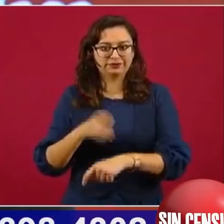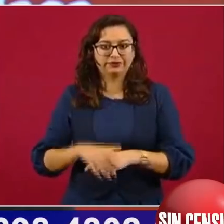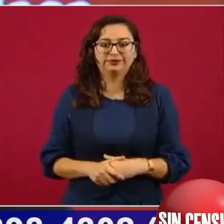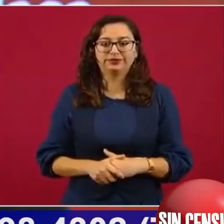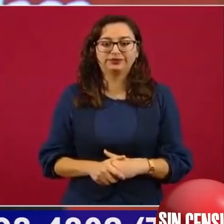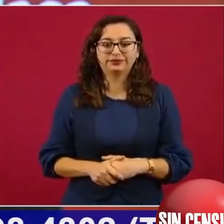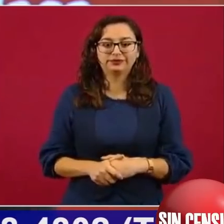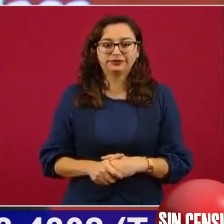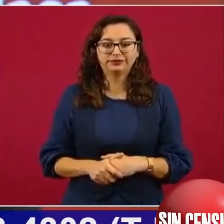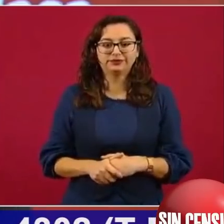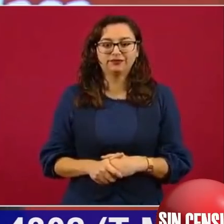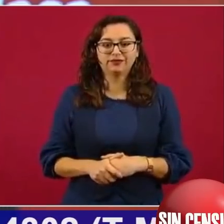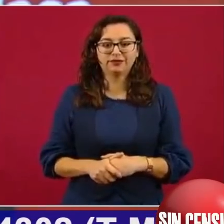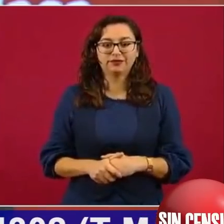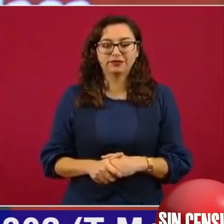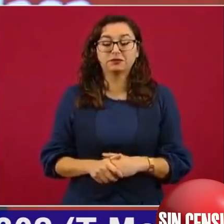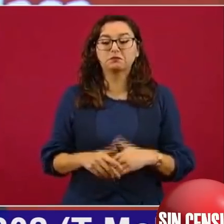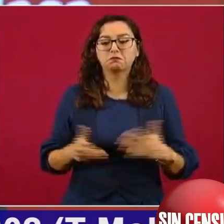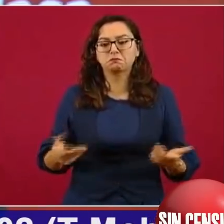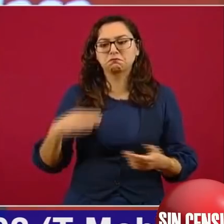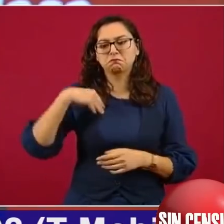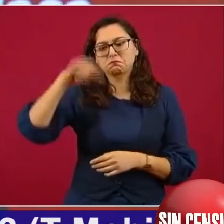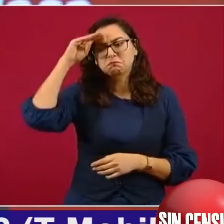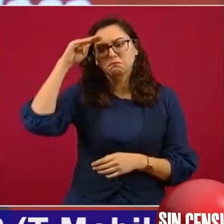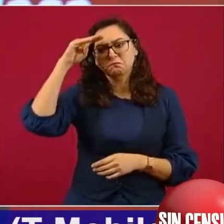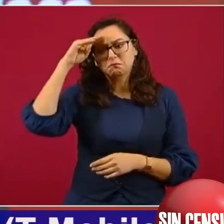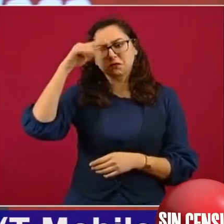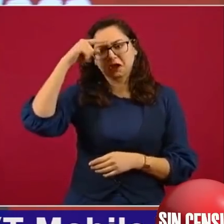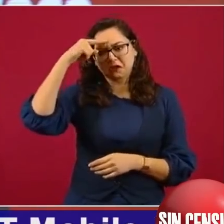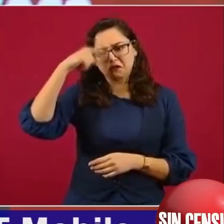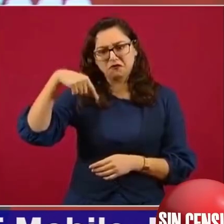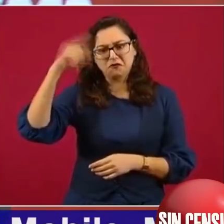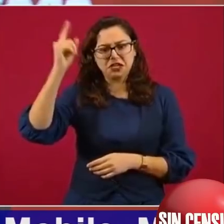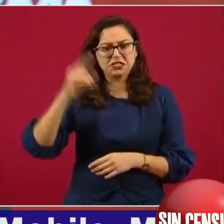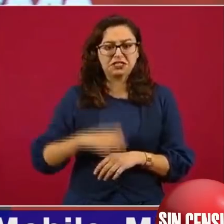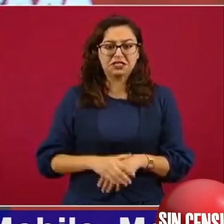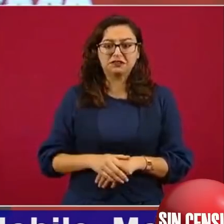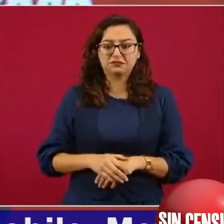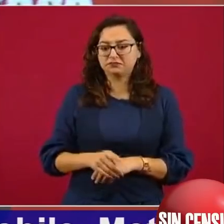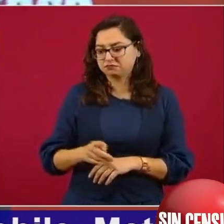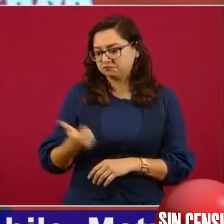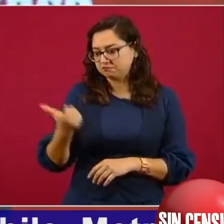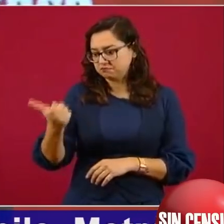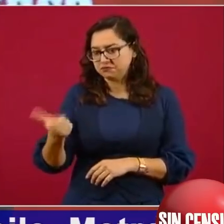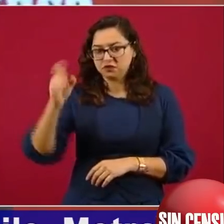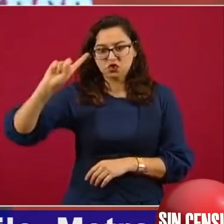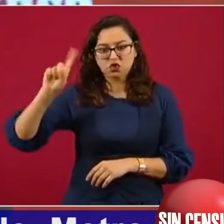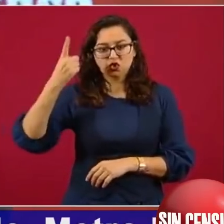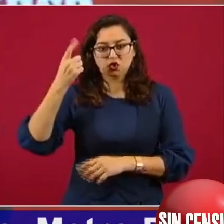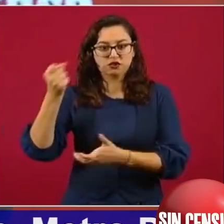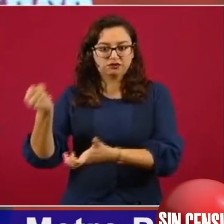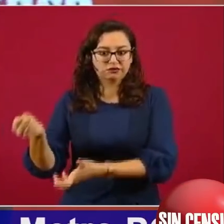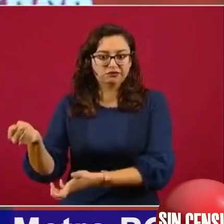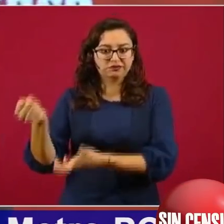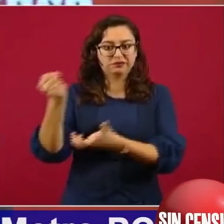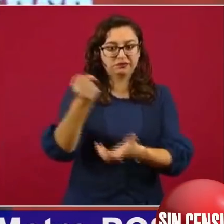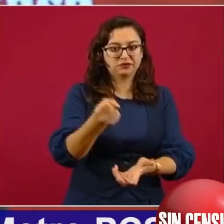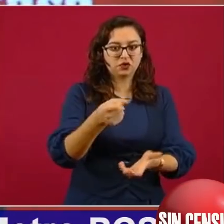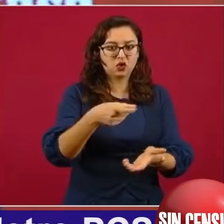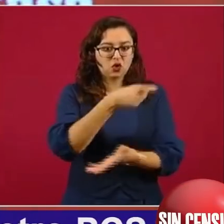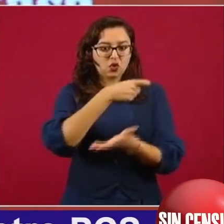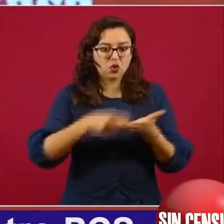Entonces, aparentemente iba a ser fácil que con esos 500 millones se compraran boletos y